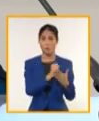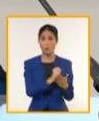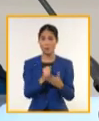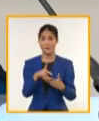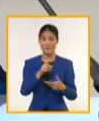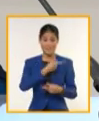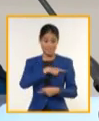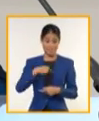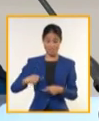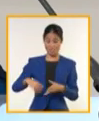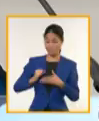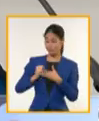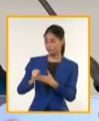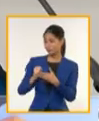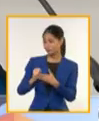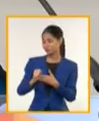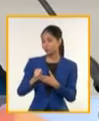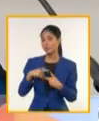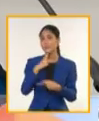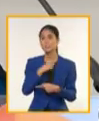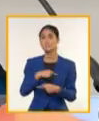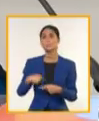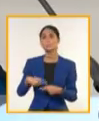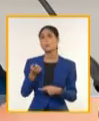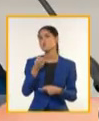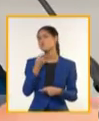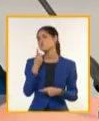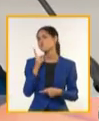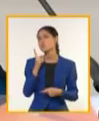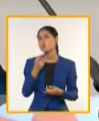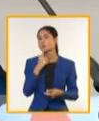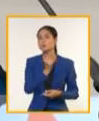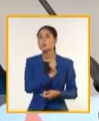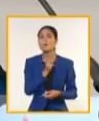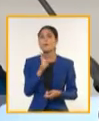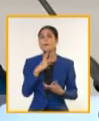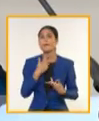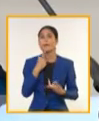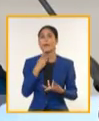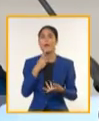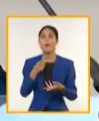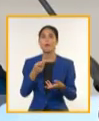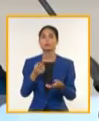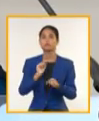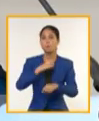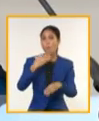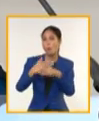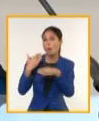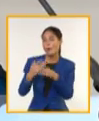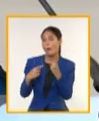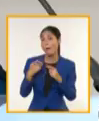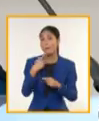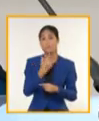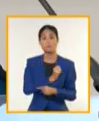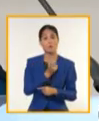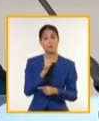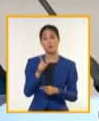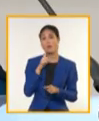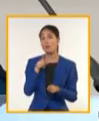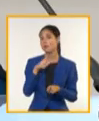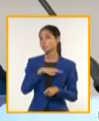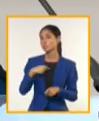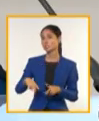nuestra batalla contra el bloqueo norteamericano, el apoyo de Cuba a la batalla de China por lograr una sola